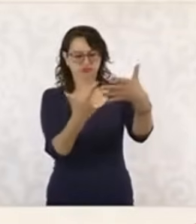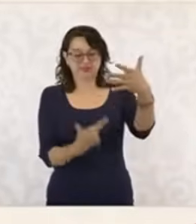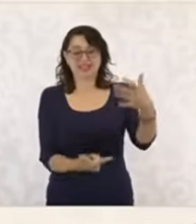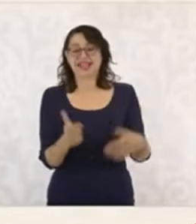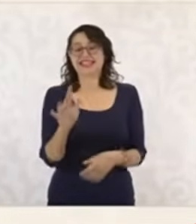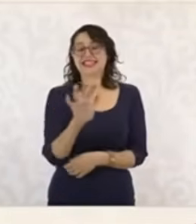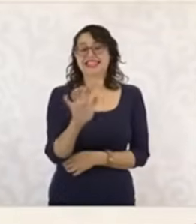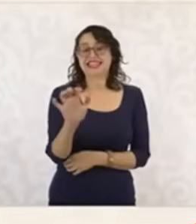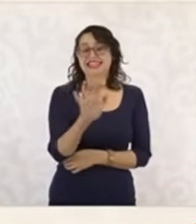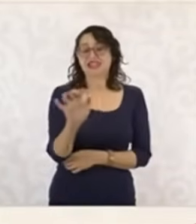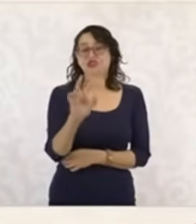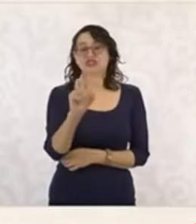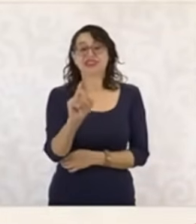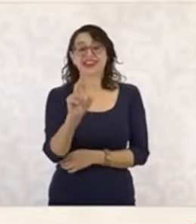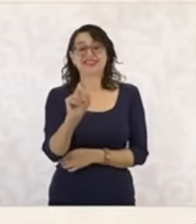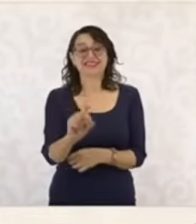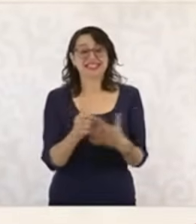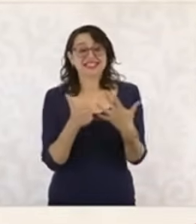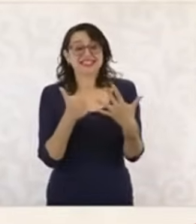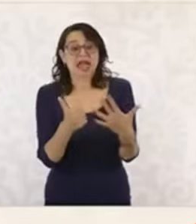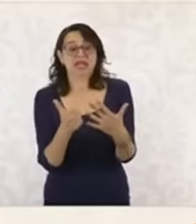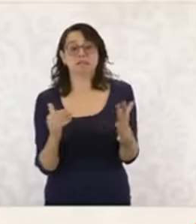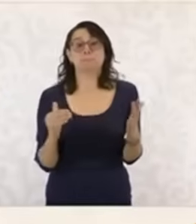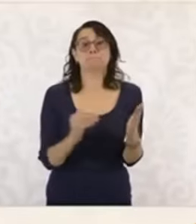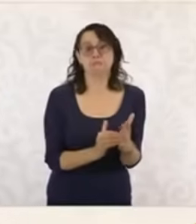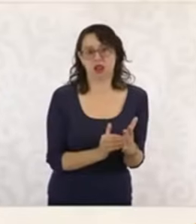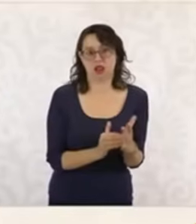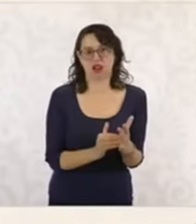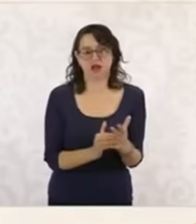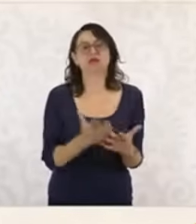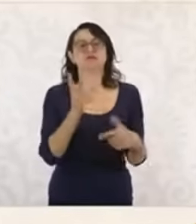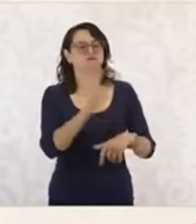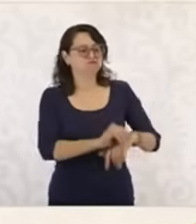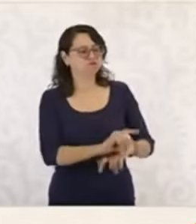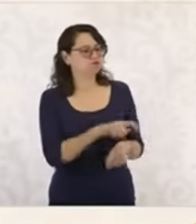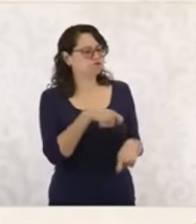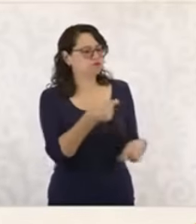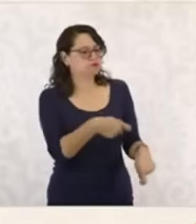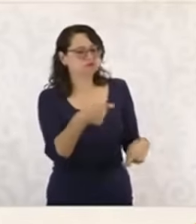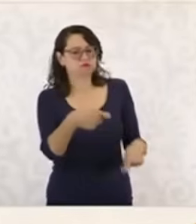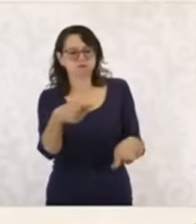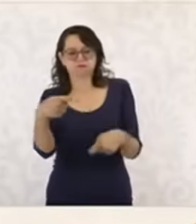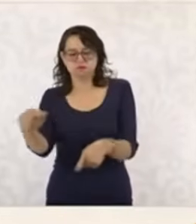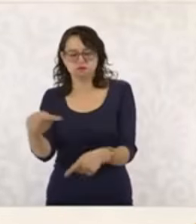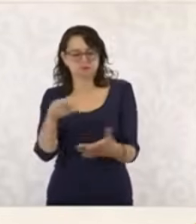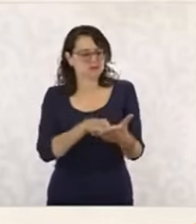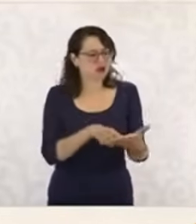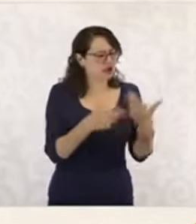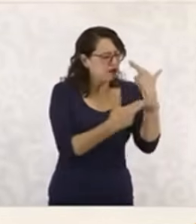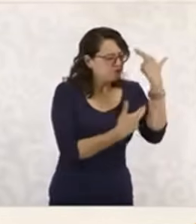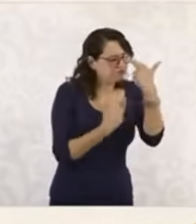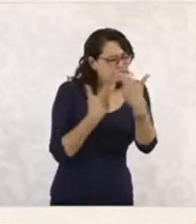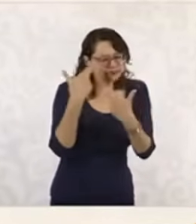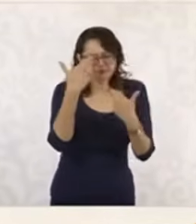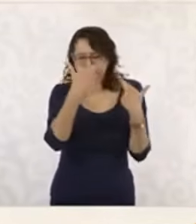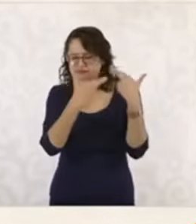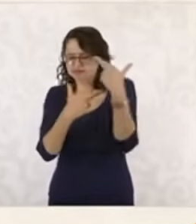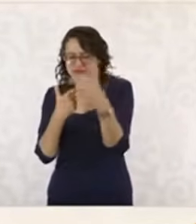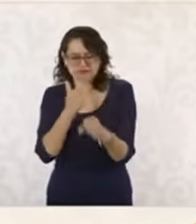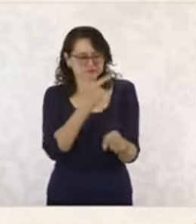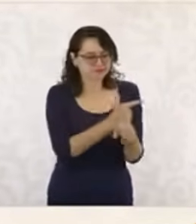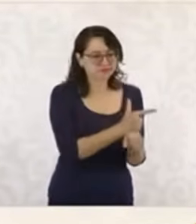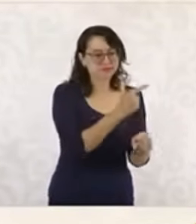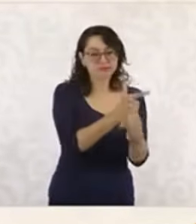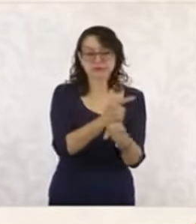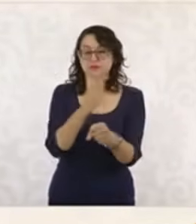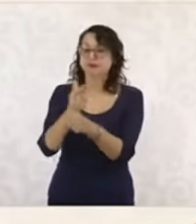títulos. A partir de esta revisión se está llevando también un programa de inspecciones, y aquí también recordar